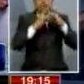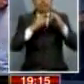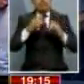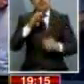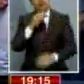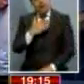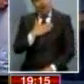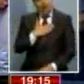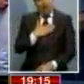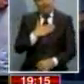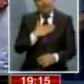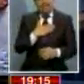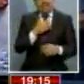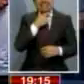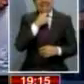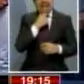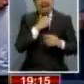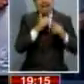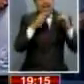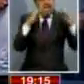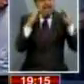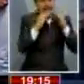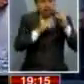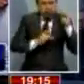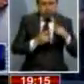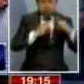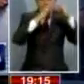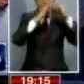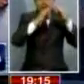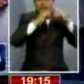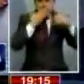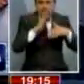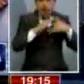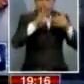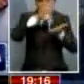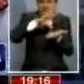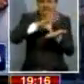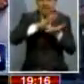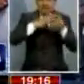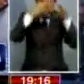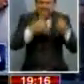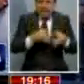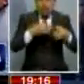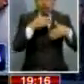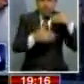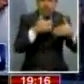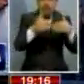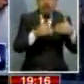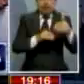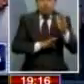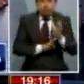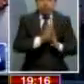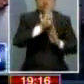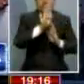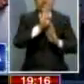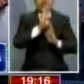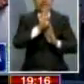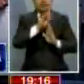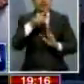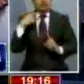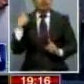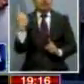nosotros que queremos ampliar la casa, mejorarla, hacerla más segura y sobre todo donde